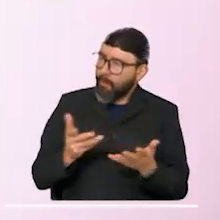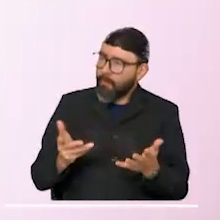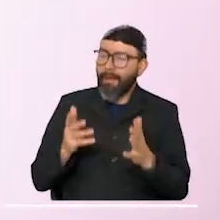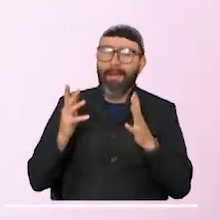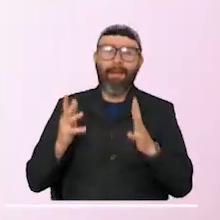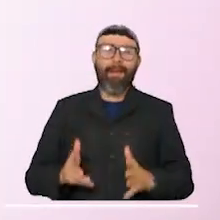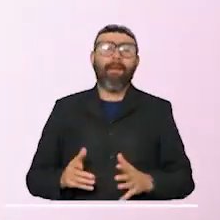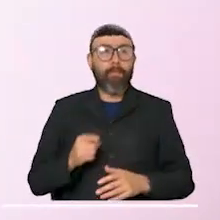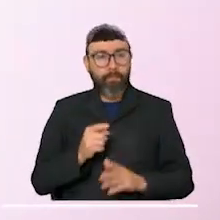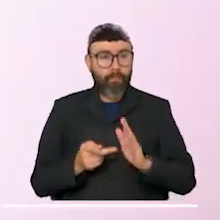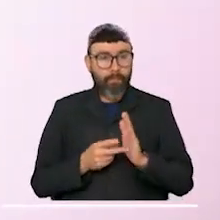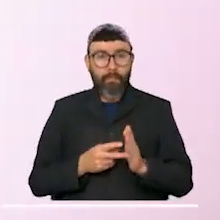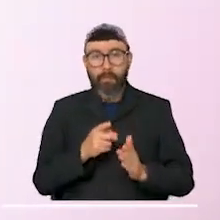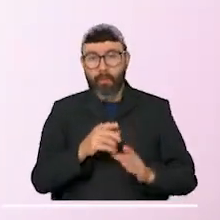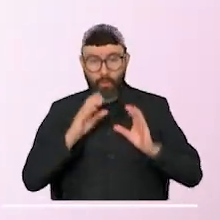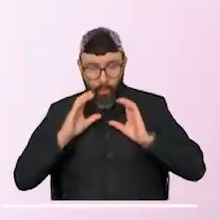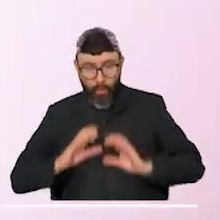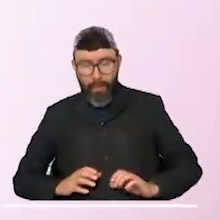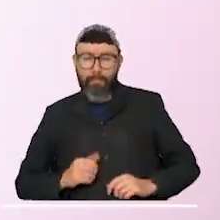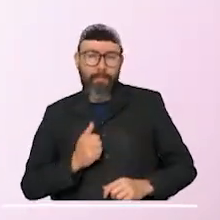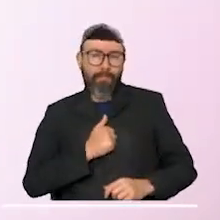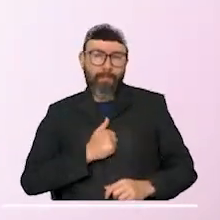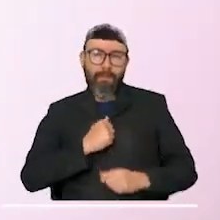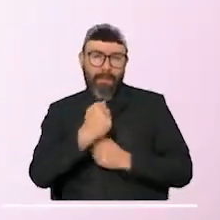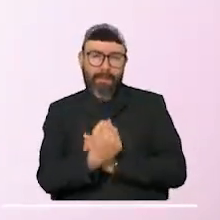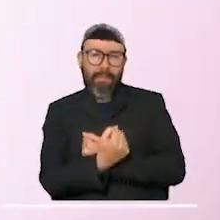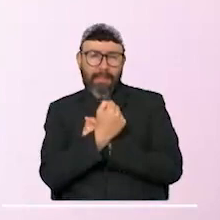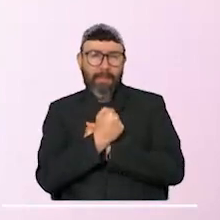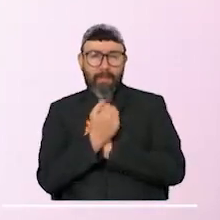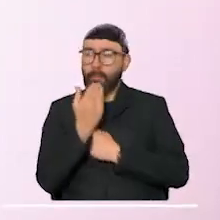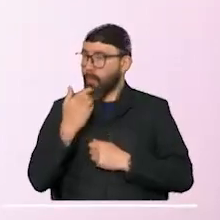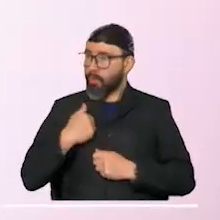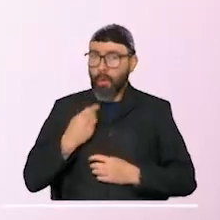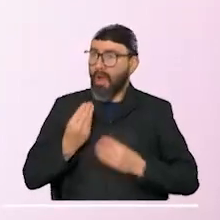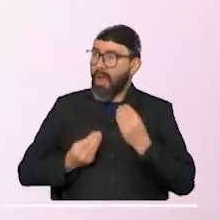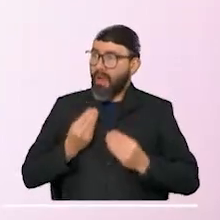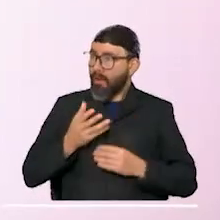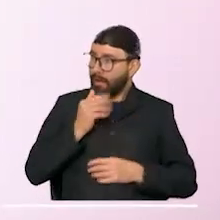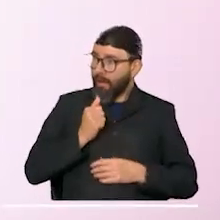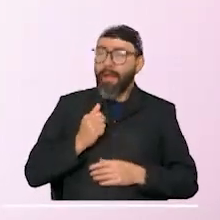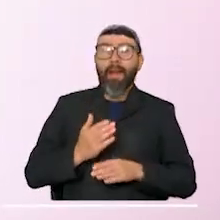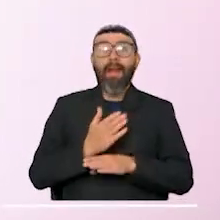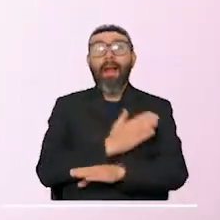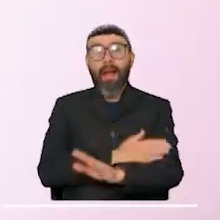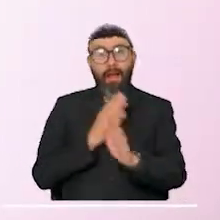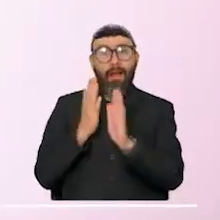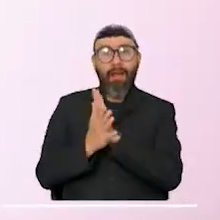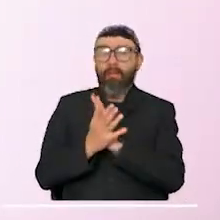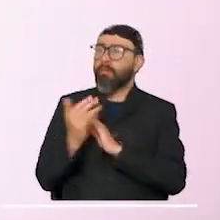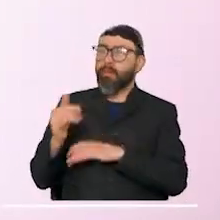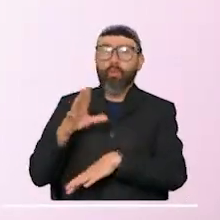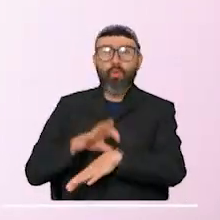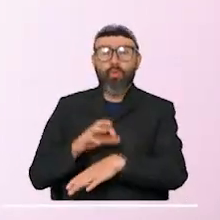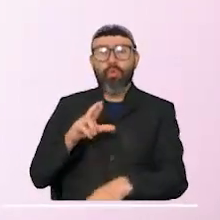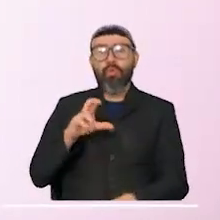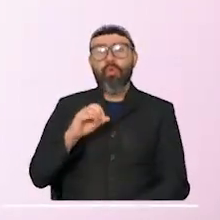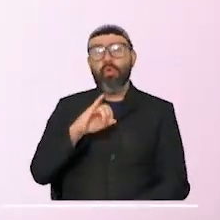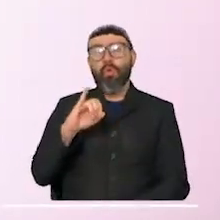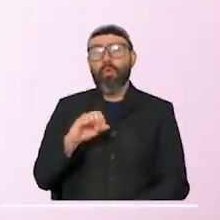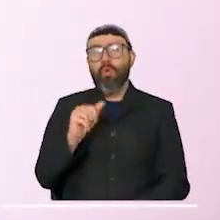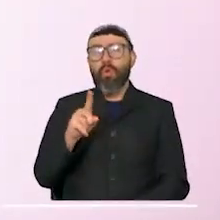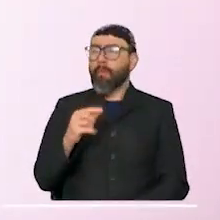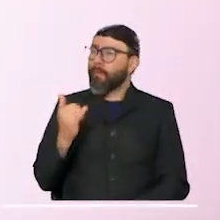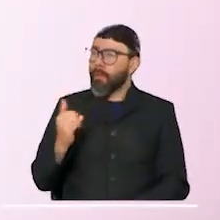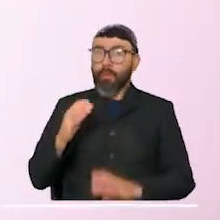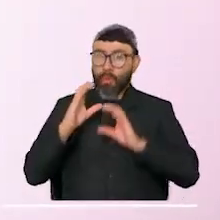parte más de nuestro cuerpo y de nuestro cuerpo amoroso porque cuando no lo hago lo hemos hablado mucho en los programas a través del Doctor Rojas Entonces el alma el cuerpo